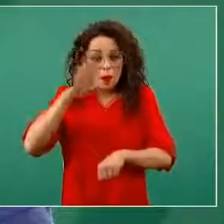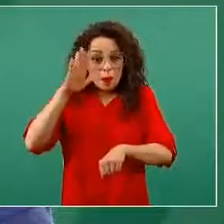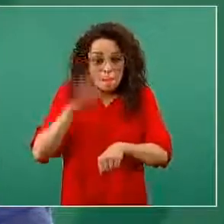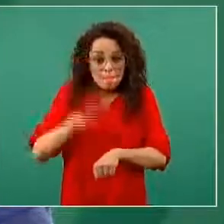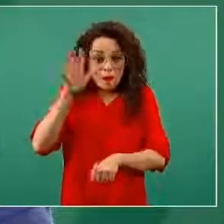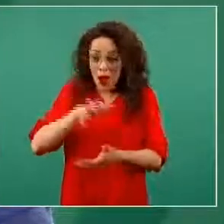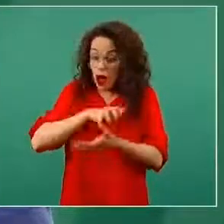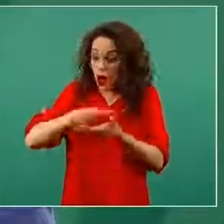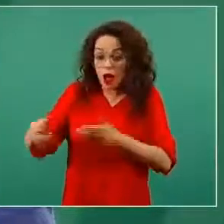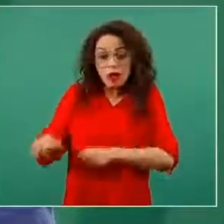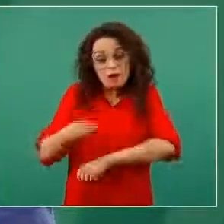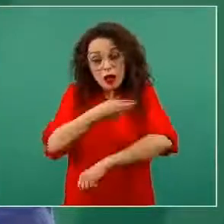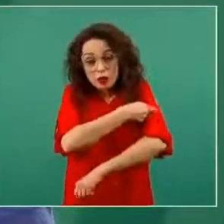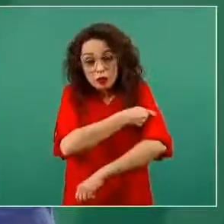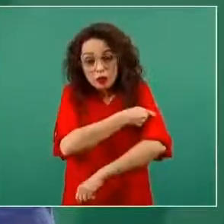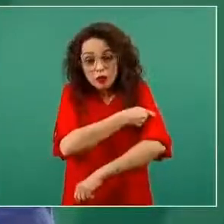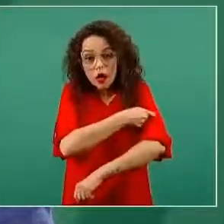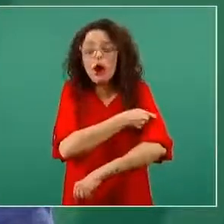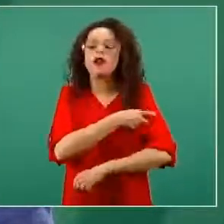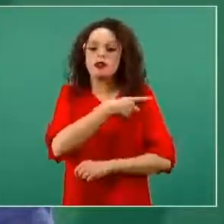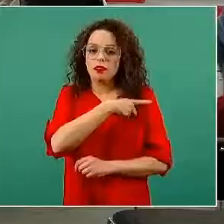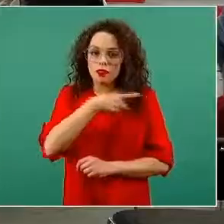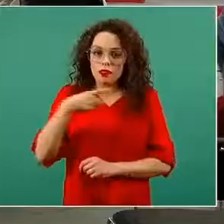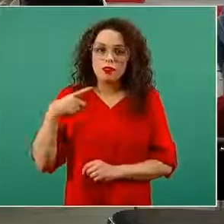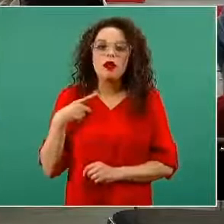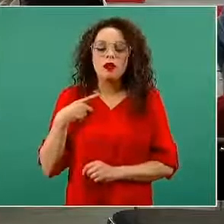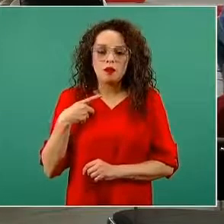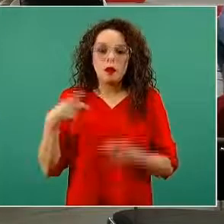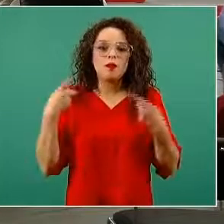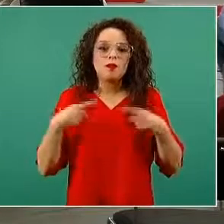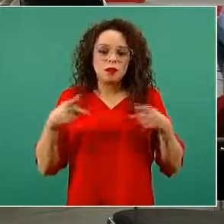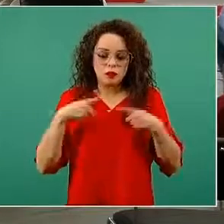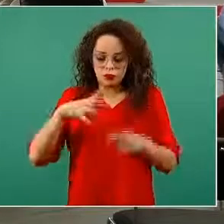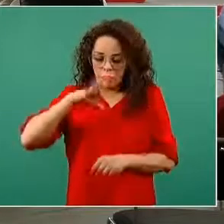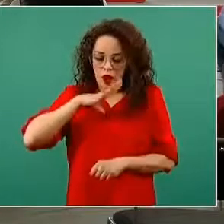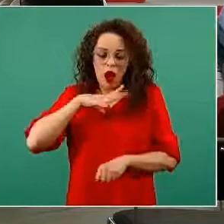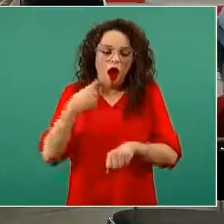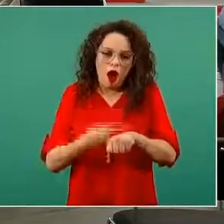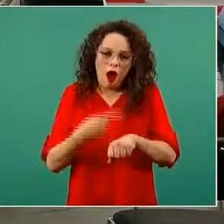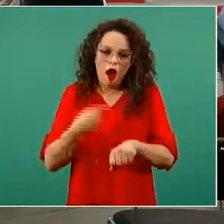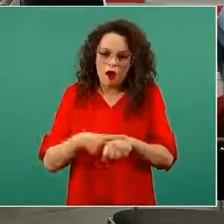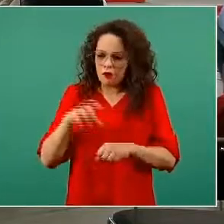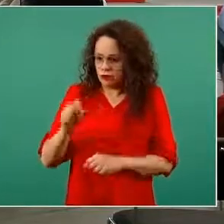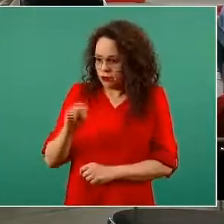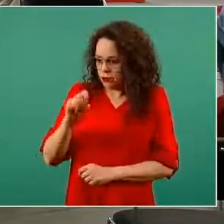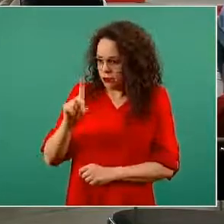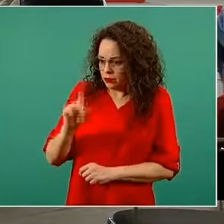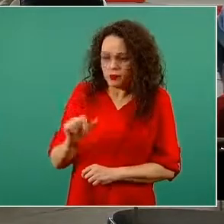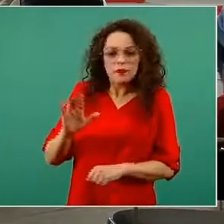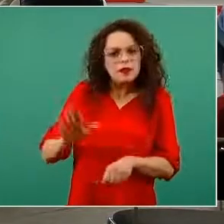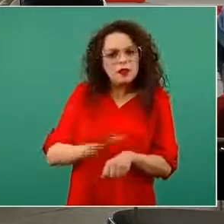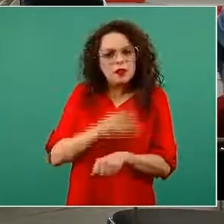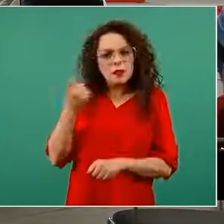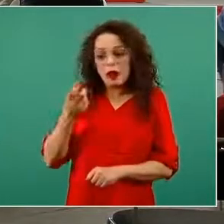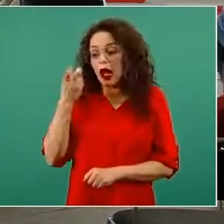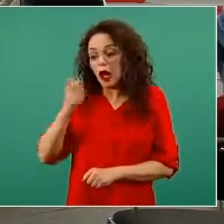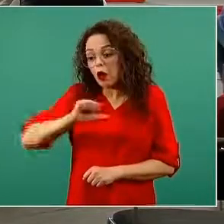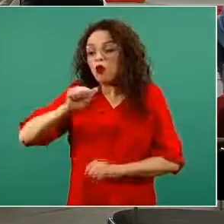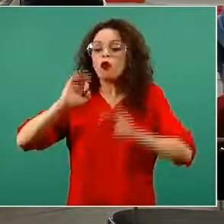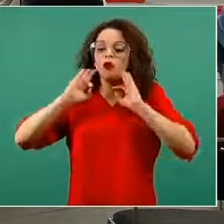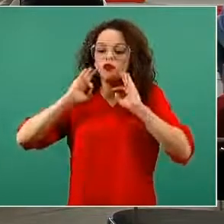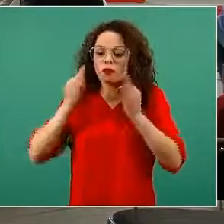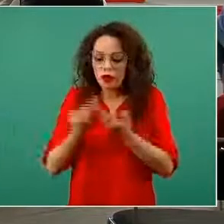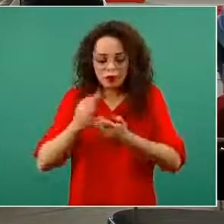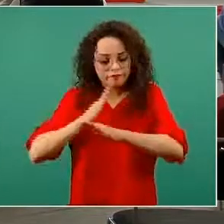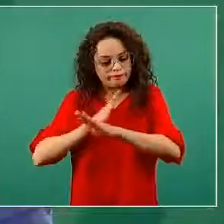vacunas se deben de hecho aplicar en las personas que viven con VIH. ¿Por qué? Porque es una medida adicional de proteger a su salud.